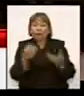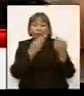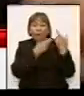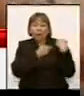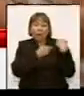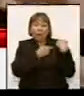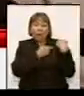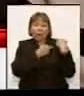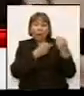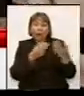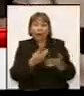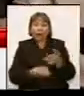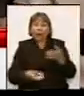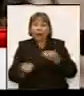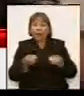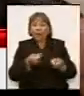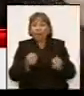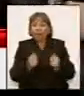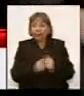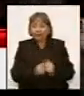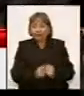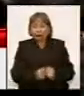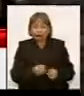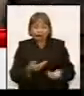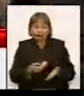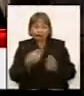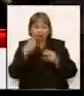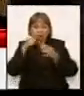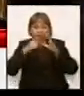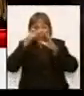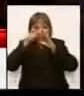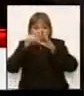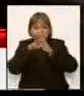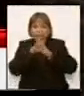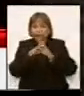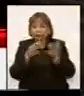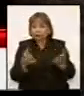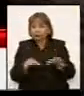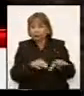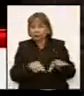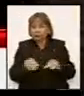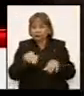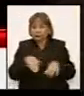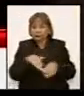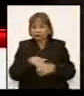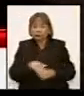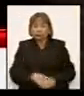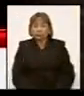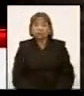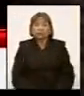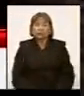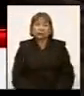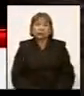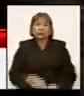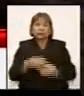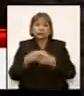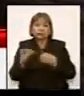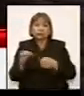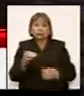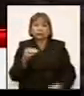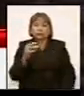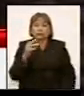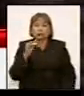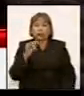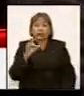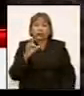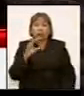encargados del Ejecutivo. Esta fue la transmisión que se desarrolla aquí en la provincia de Yadahuanca,